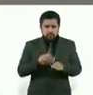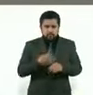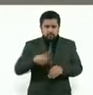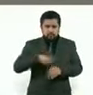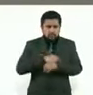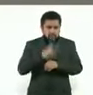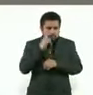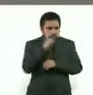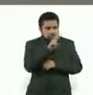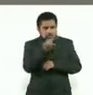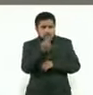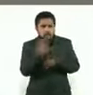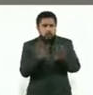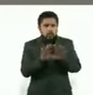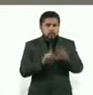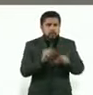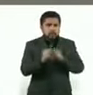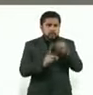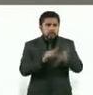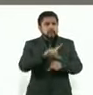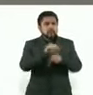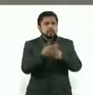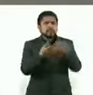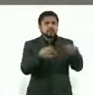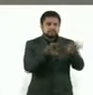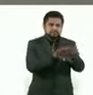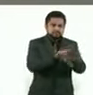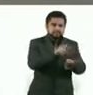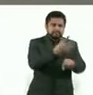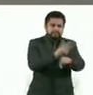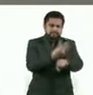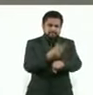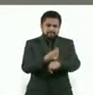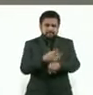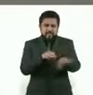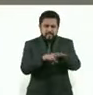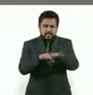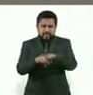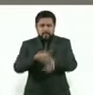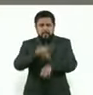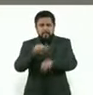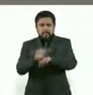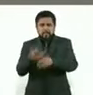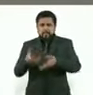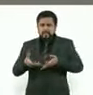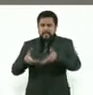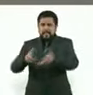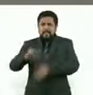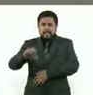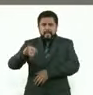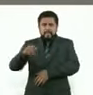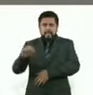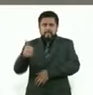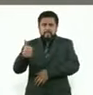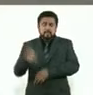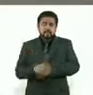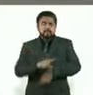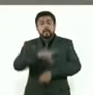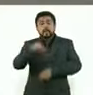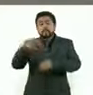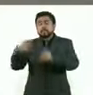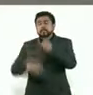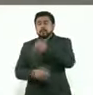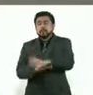avance y el cierre de estas avenidas, después Eje 6 y Canal de Chalco. Y después estaremos, si